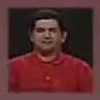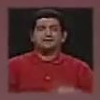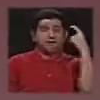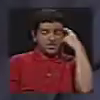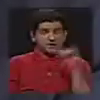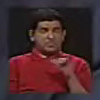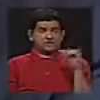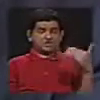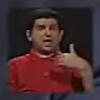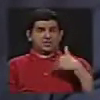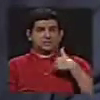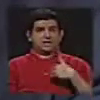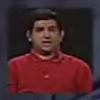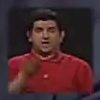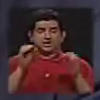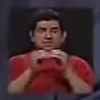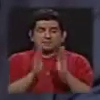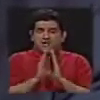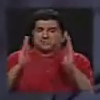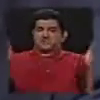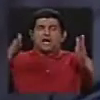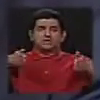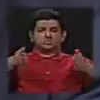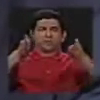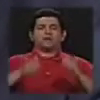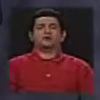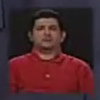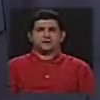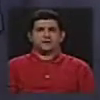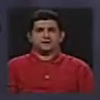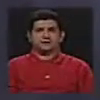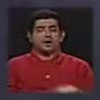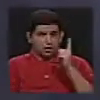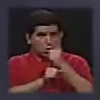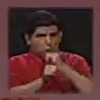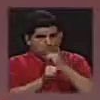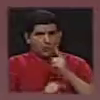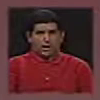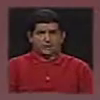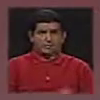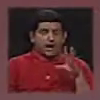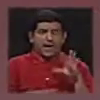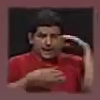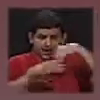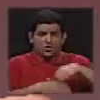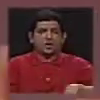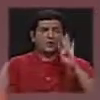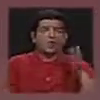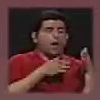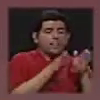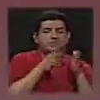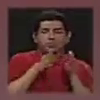que además tendría más ancho de vía, carriles y demás. Exacto, ahí contemplamos que son 4